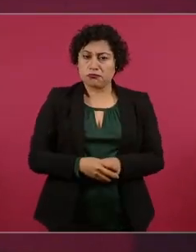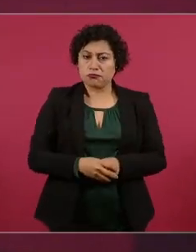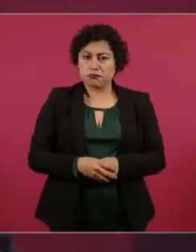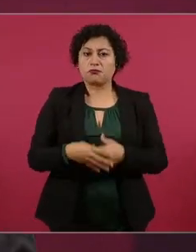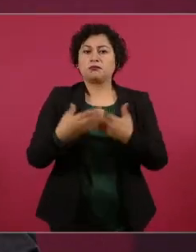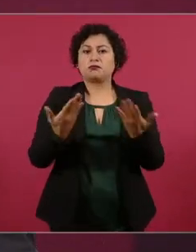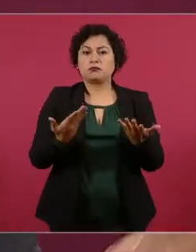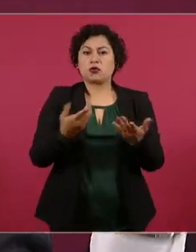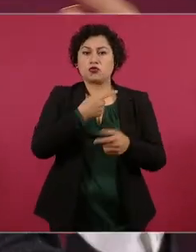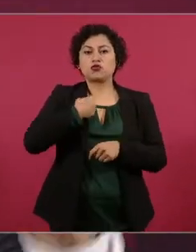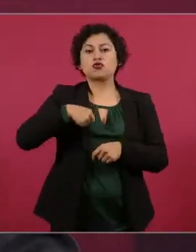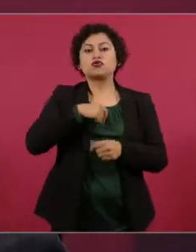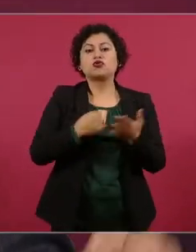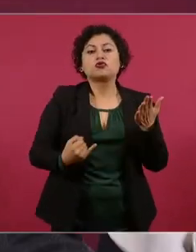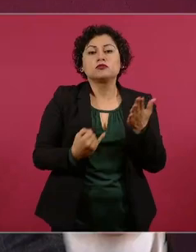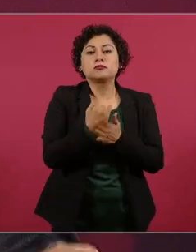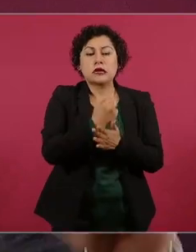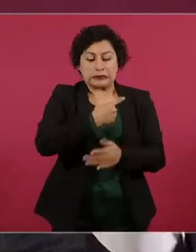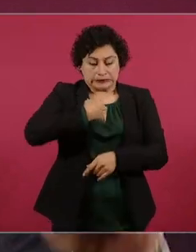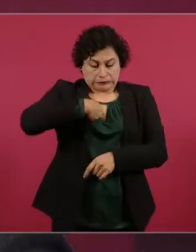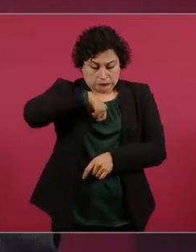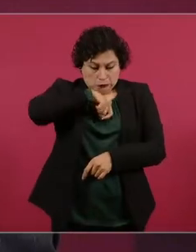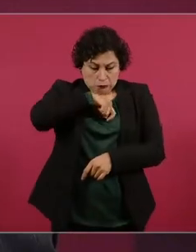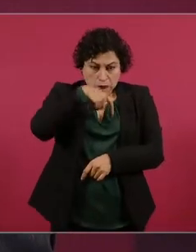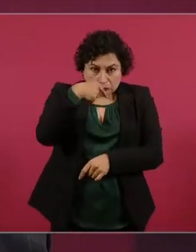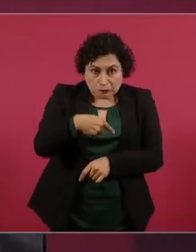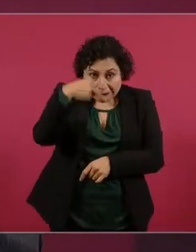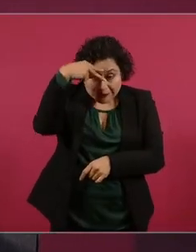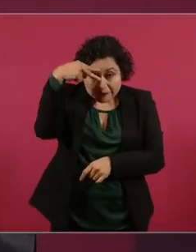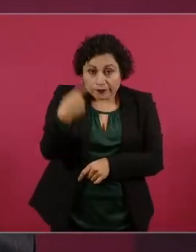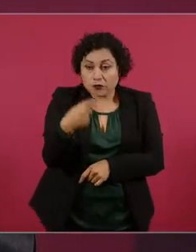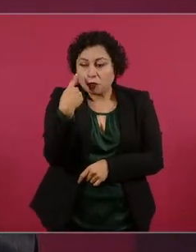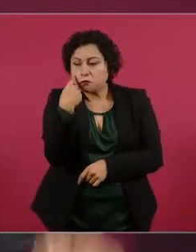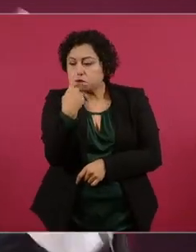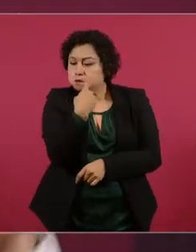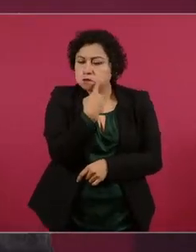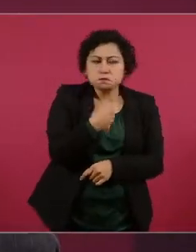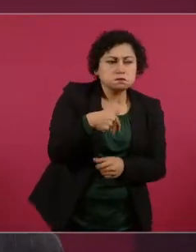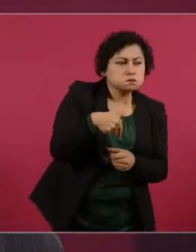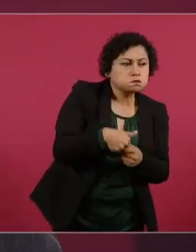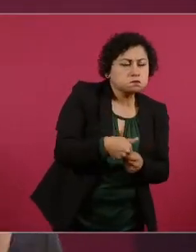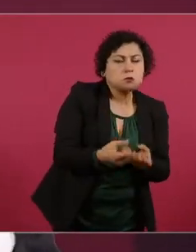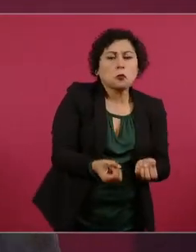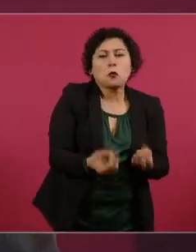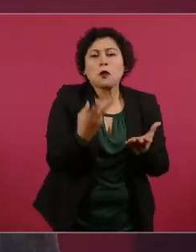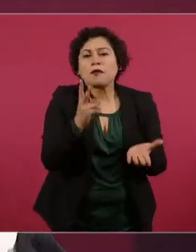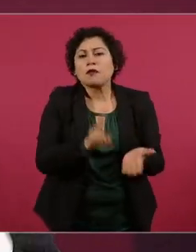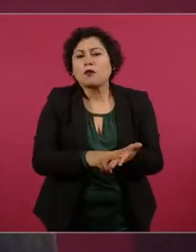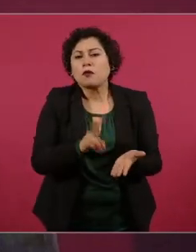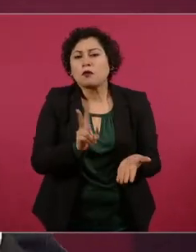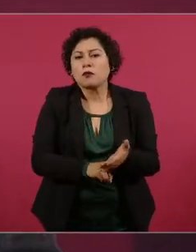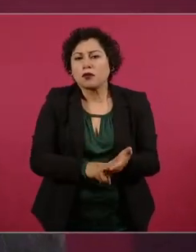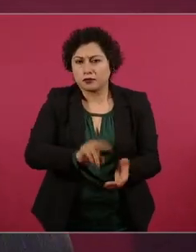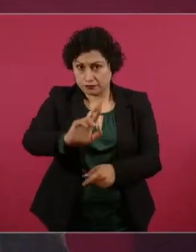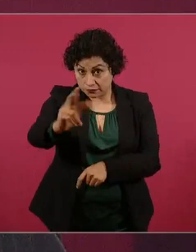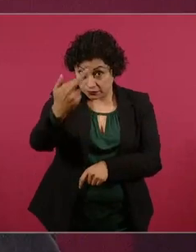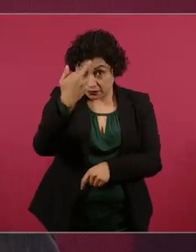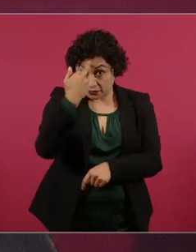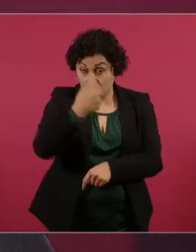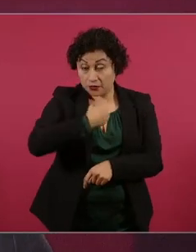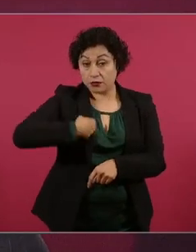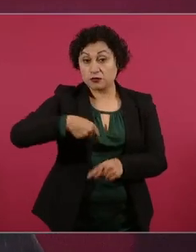puede aumentar la gasolina? Y nosotros hicimos el compromiso y hemos cumplido que la gasolina no iba a